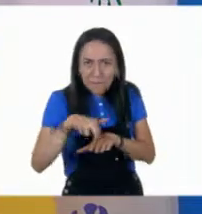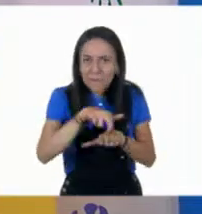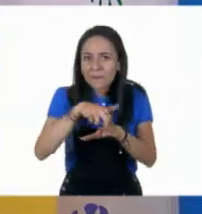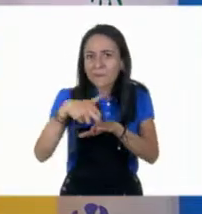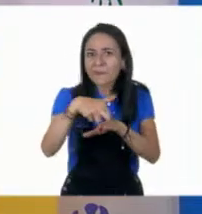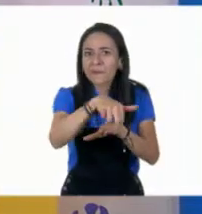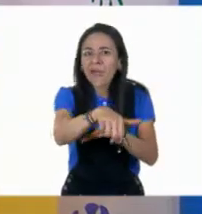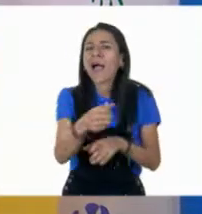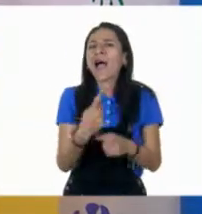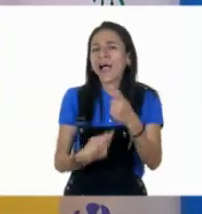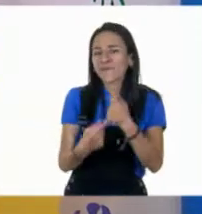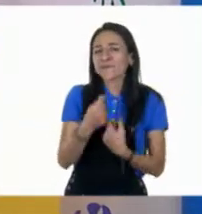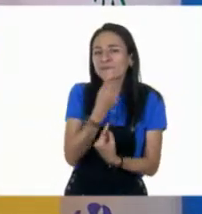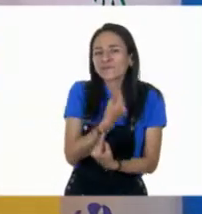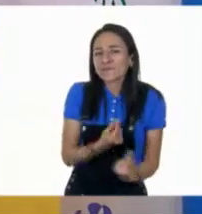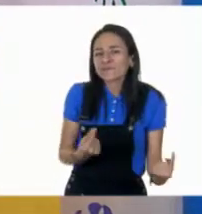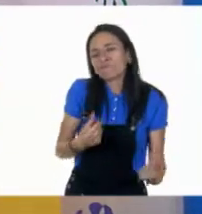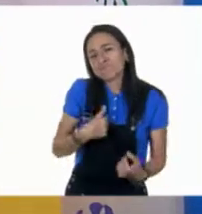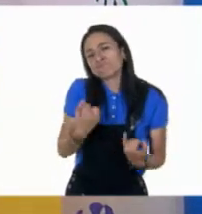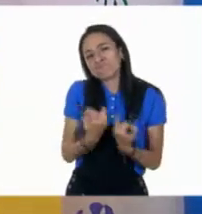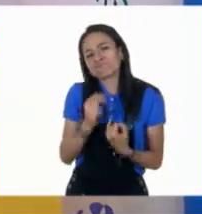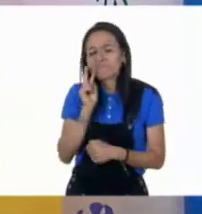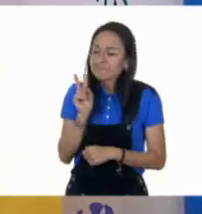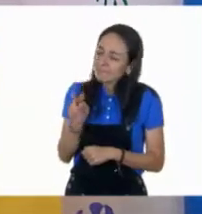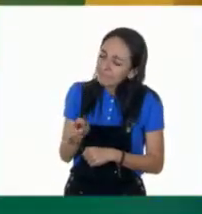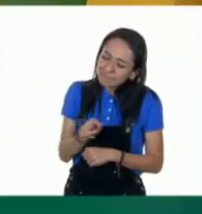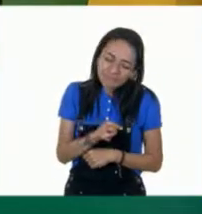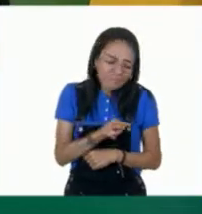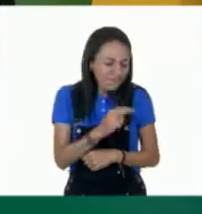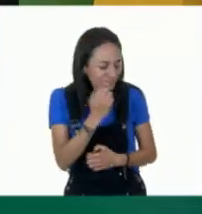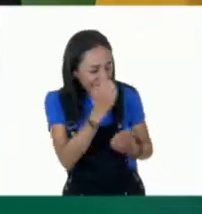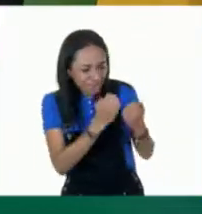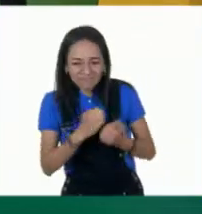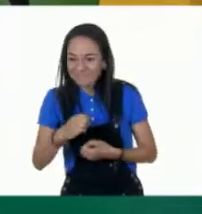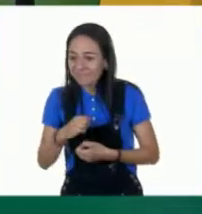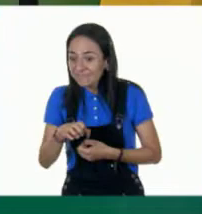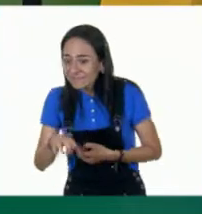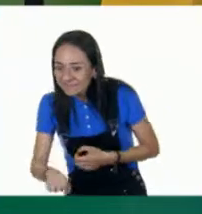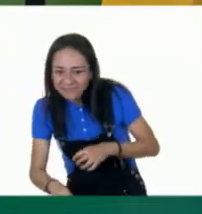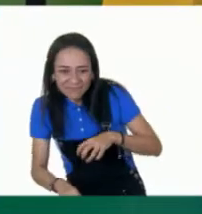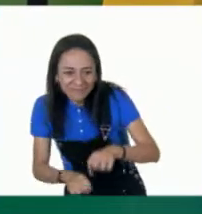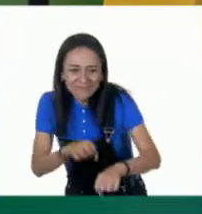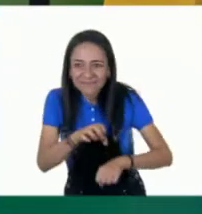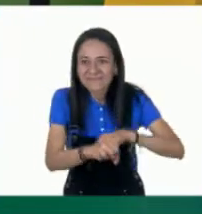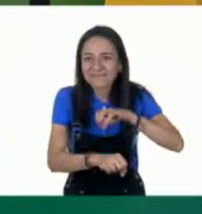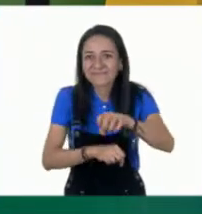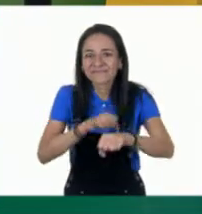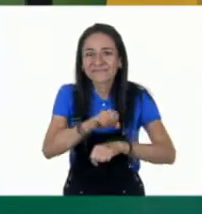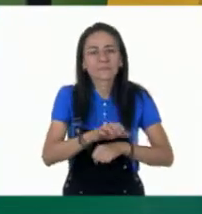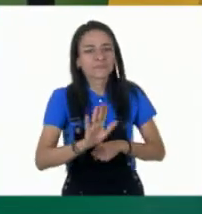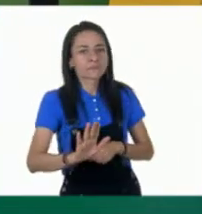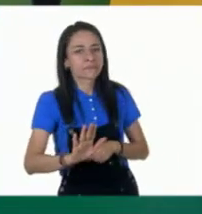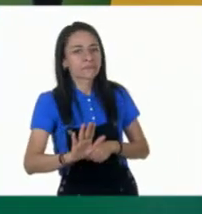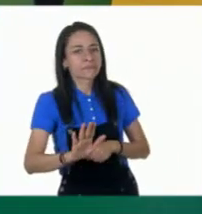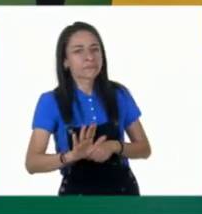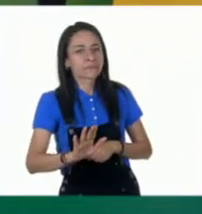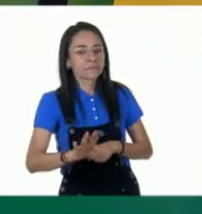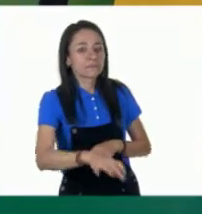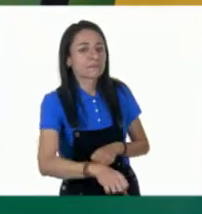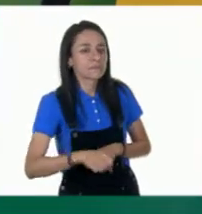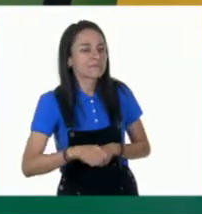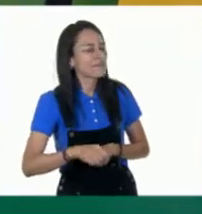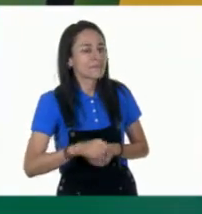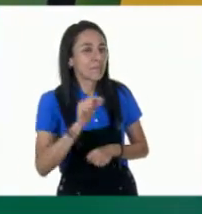hojitas, observarlas y también ayudar a recogerlas, por supuesto. Ah, pero antes de recogerlas, ¿sabes qué experiencia es maravillosa? Pisar las